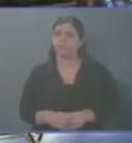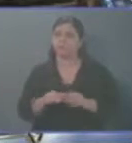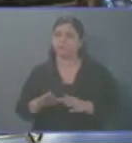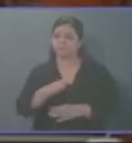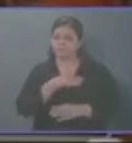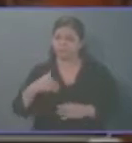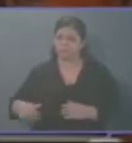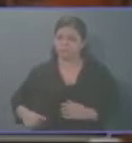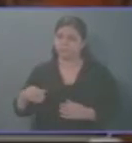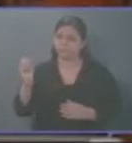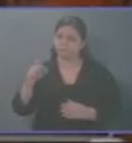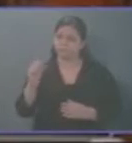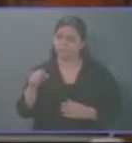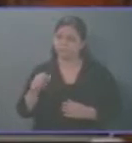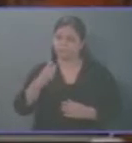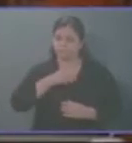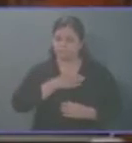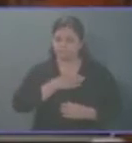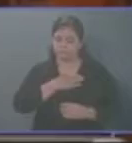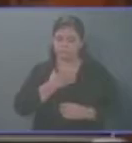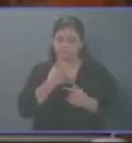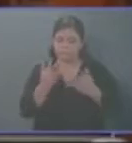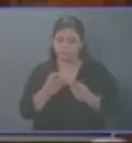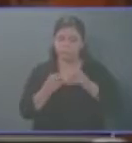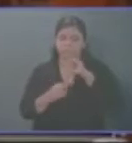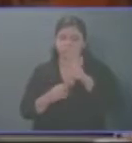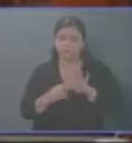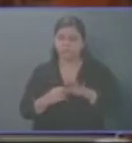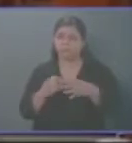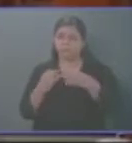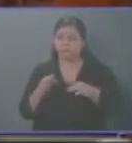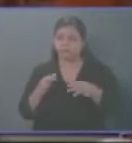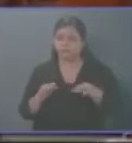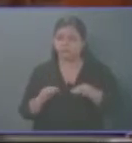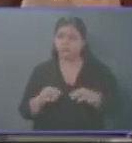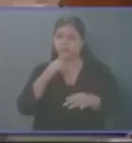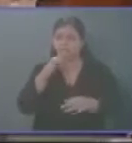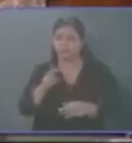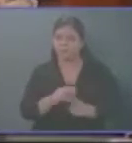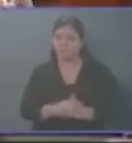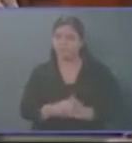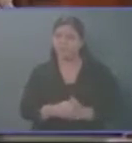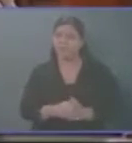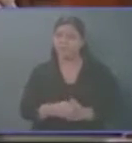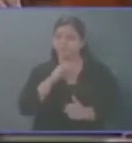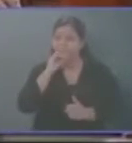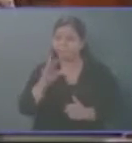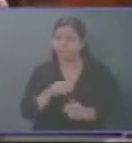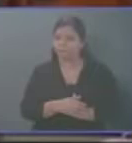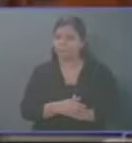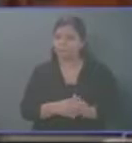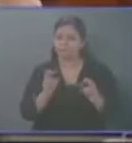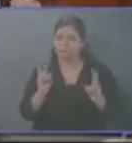Gracias, presidente. Sí, yo quería referirme a la pieza del grupo parlamentario FMLN que estaban hablando